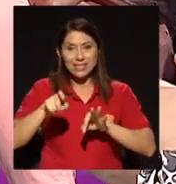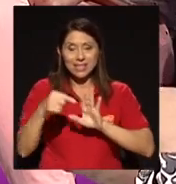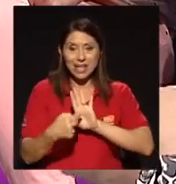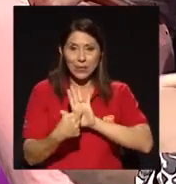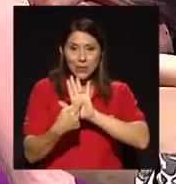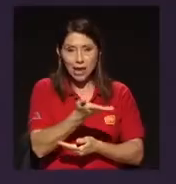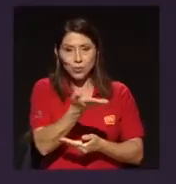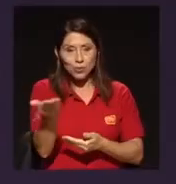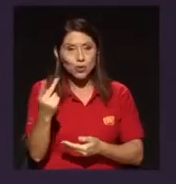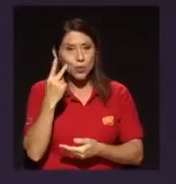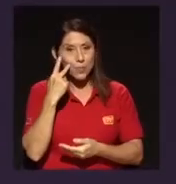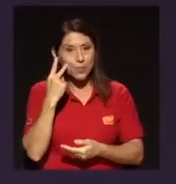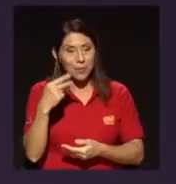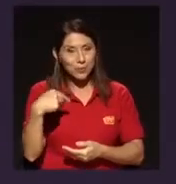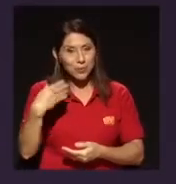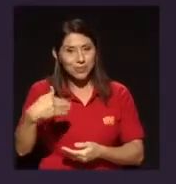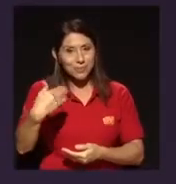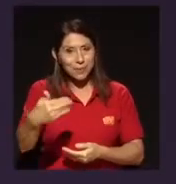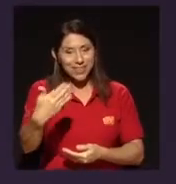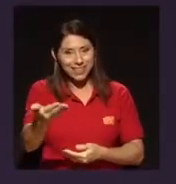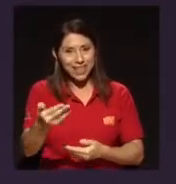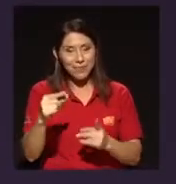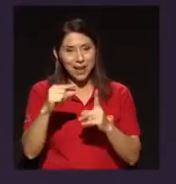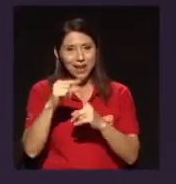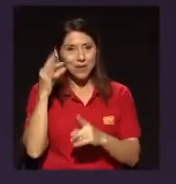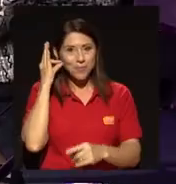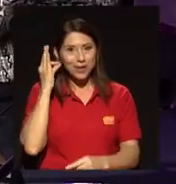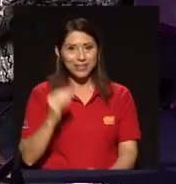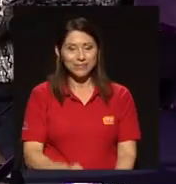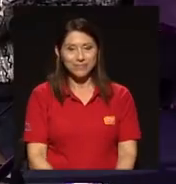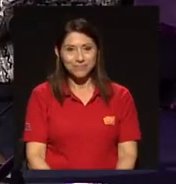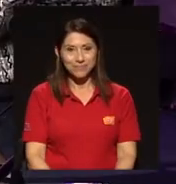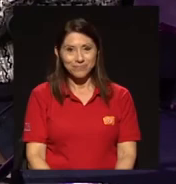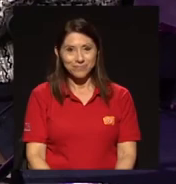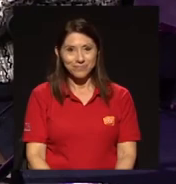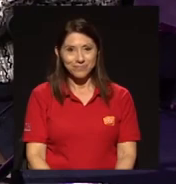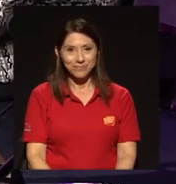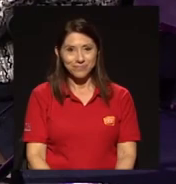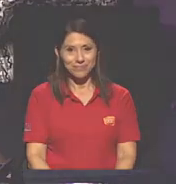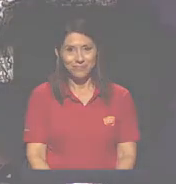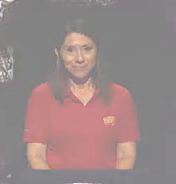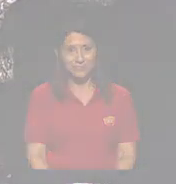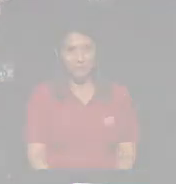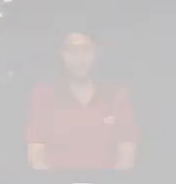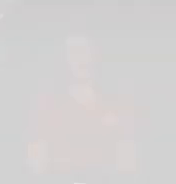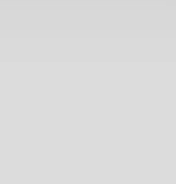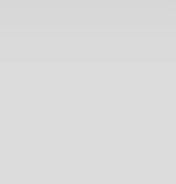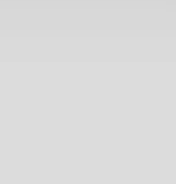¿verdad? Nos vemos en próximamente Palabra de Mujer. Muchas gracias.